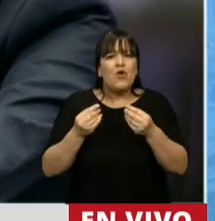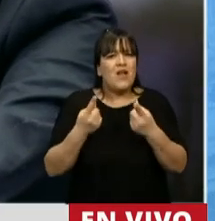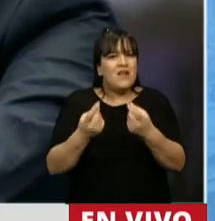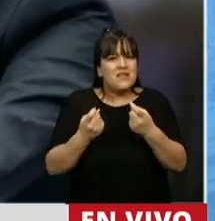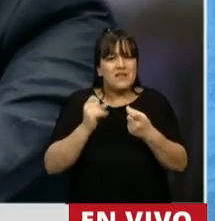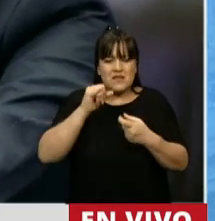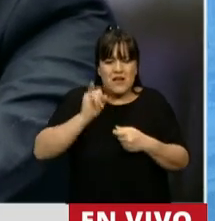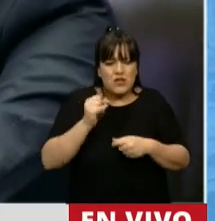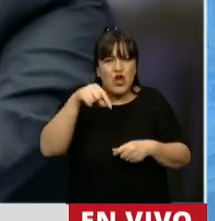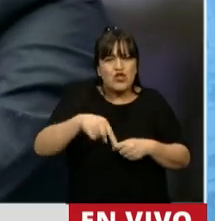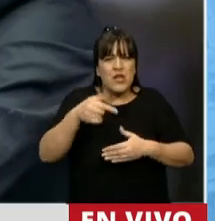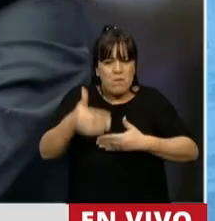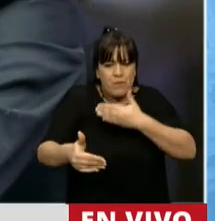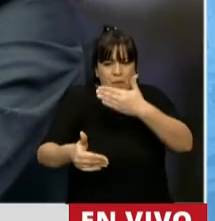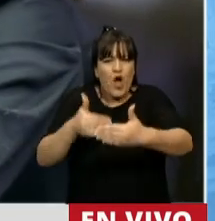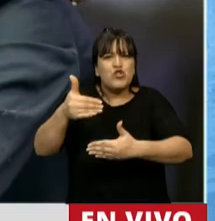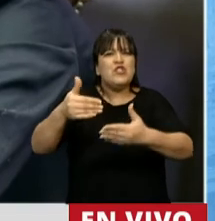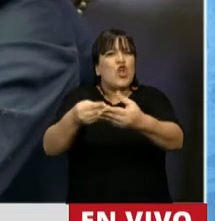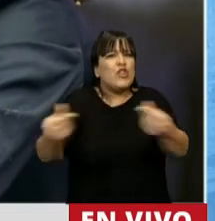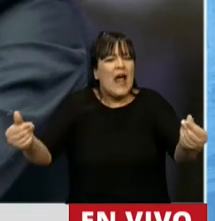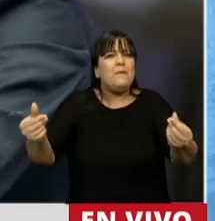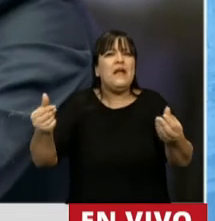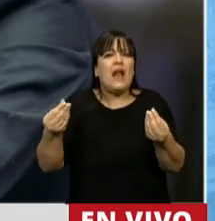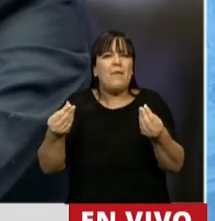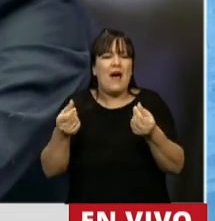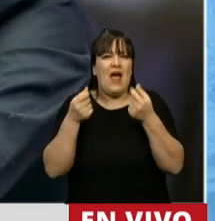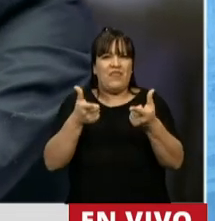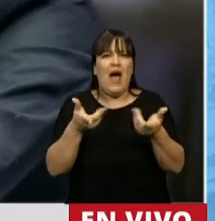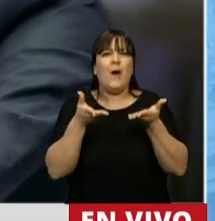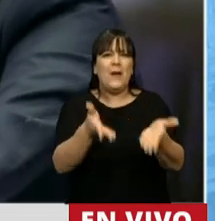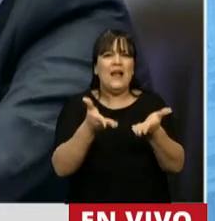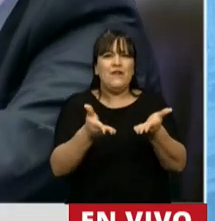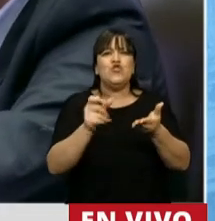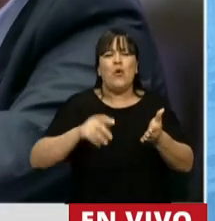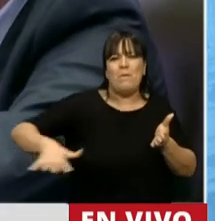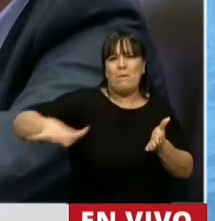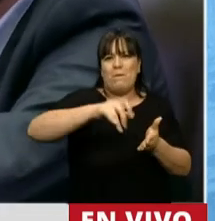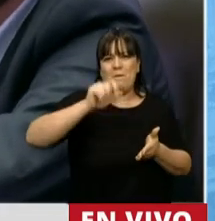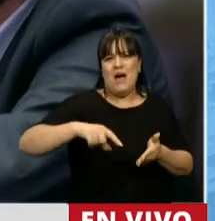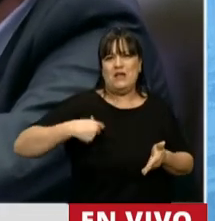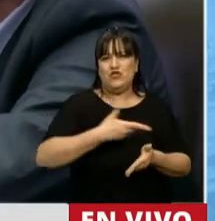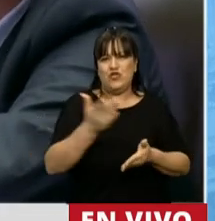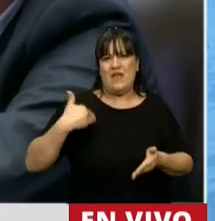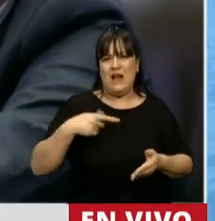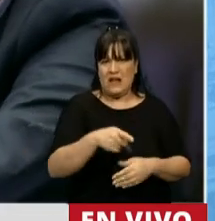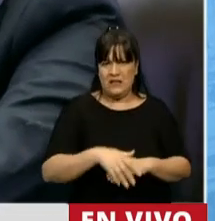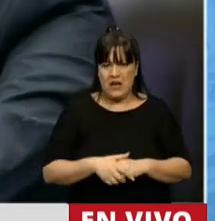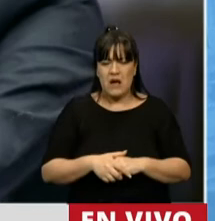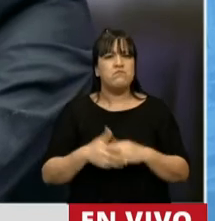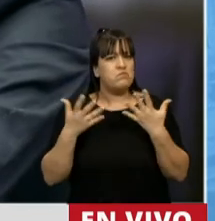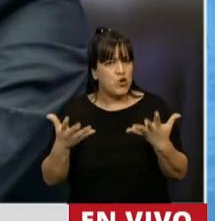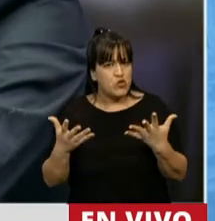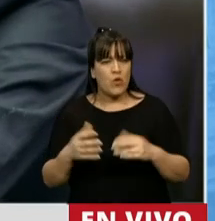proceso culmine de forma beneficiosa para el conjunto de la sociedad argentina. Por